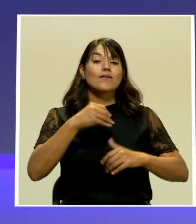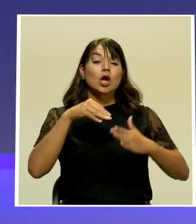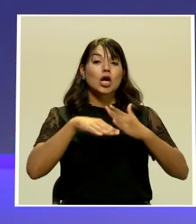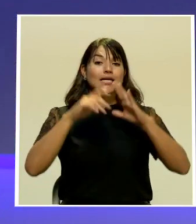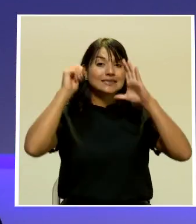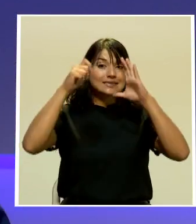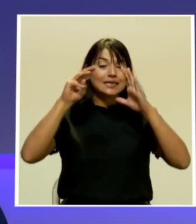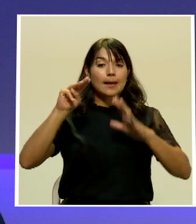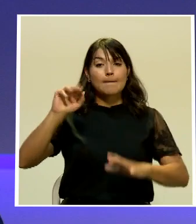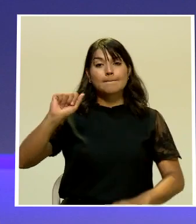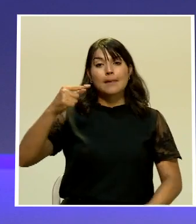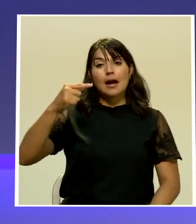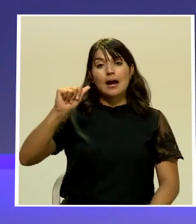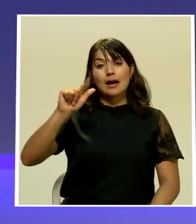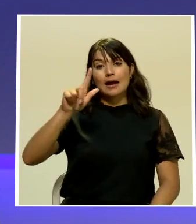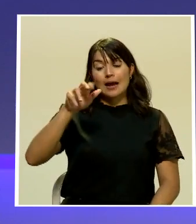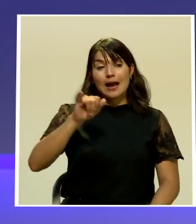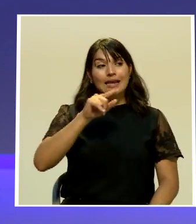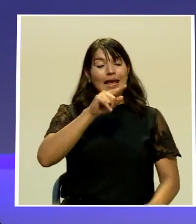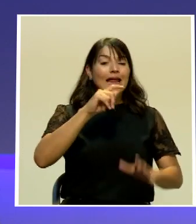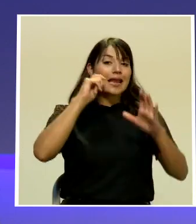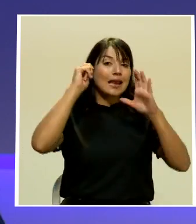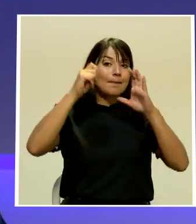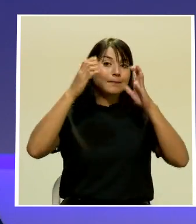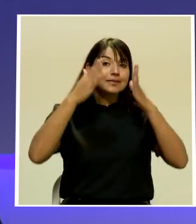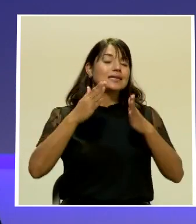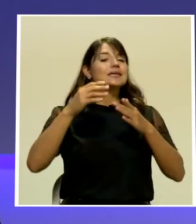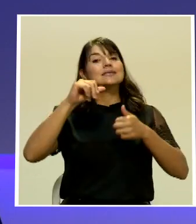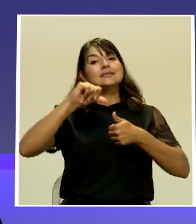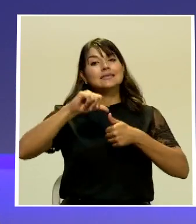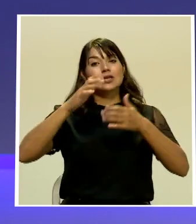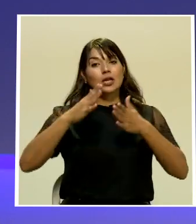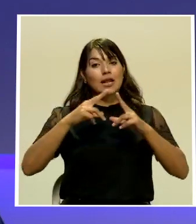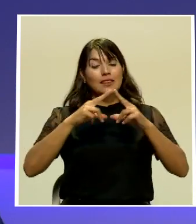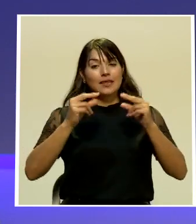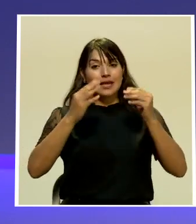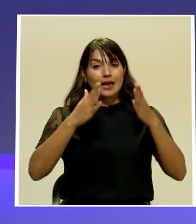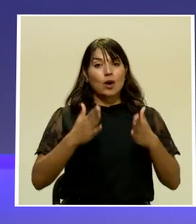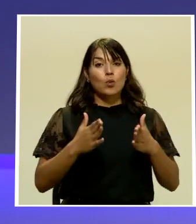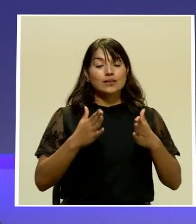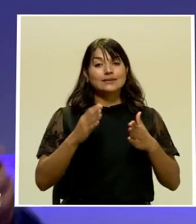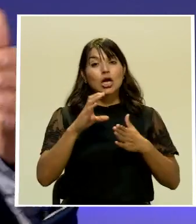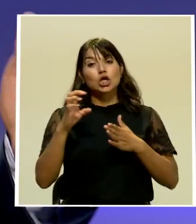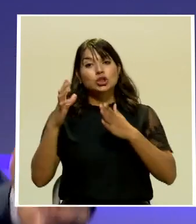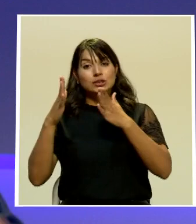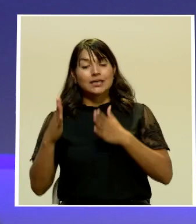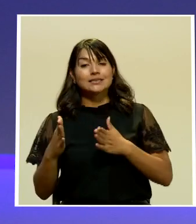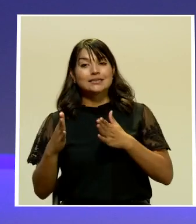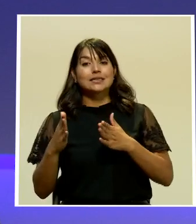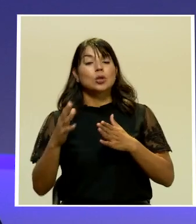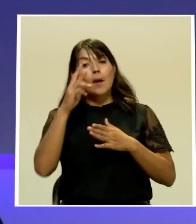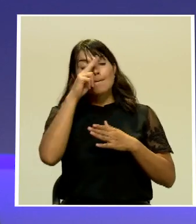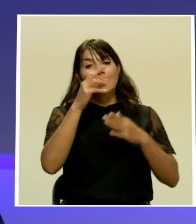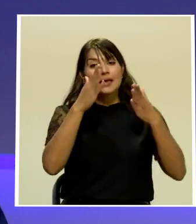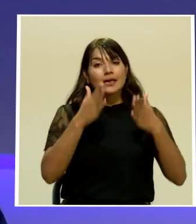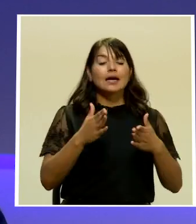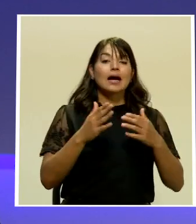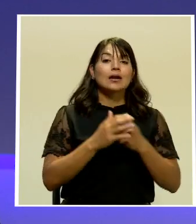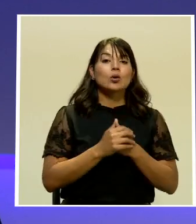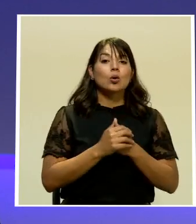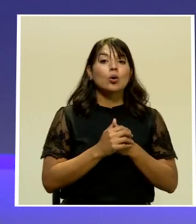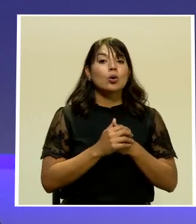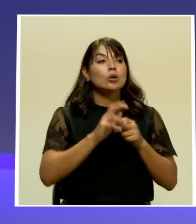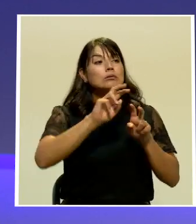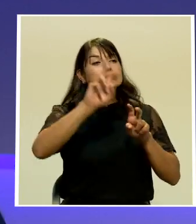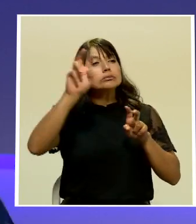de Gabriel Serra, un cineasta centroamericano, nicaragüense, costarricense, mexicano, Sí, señor.